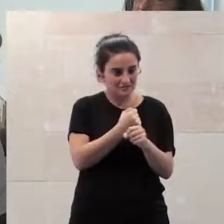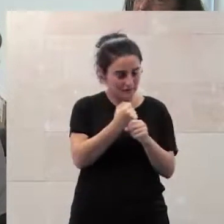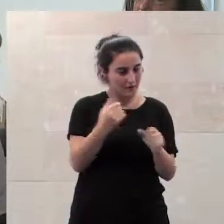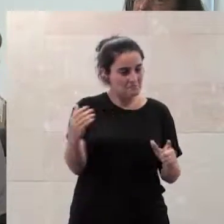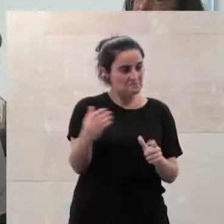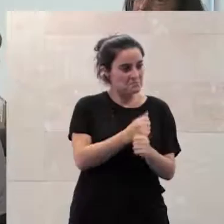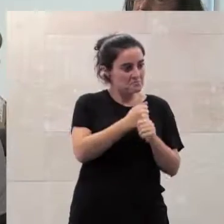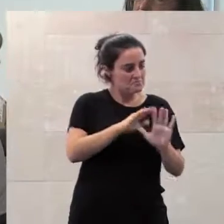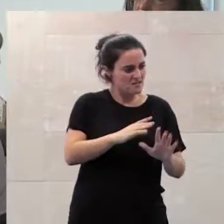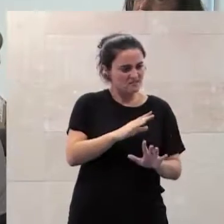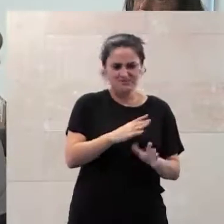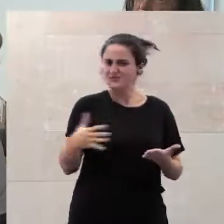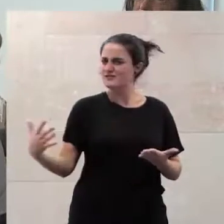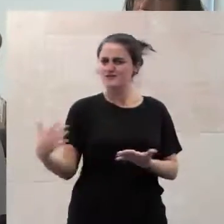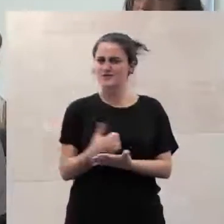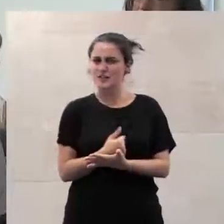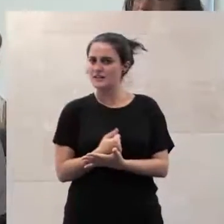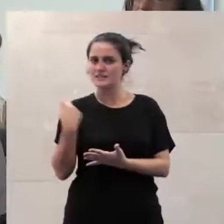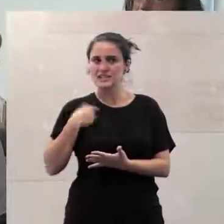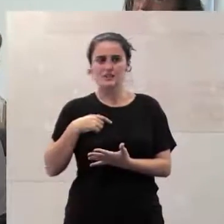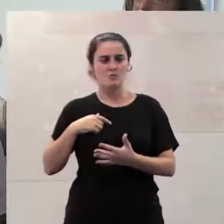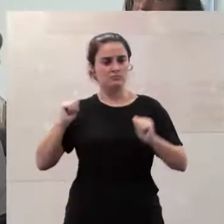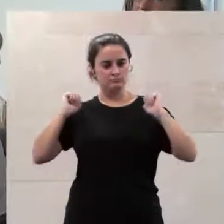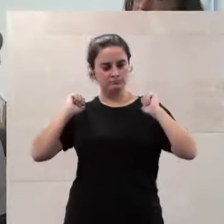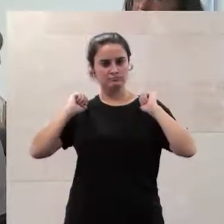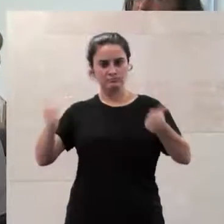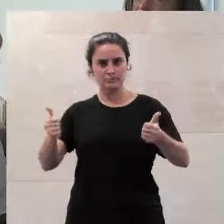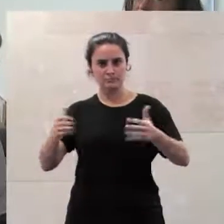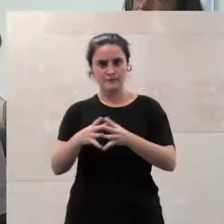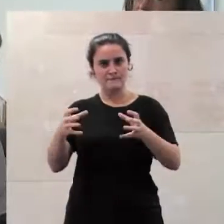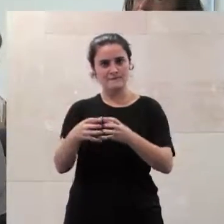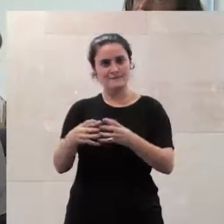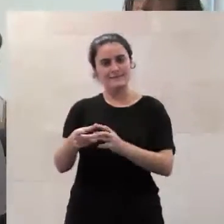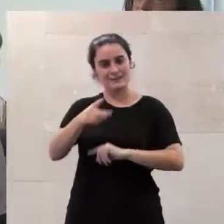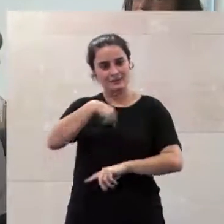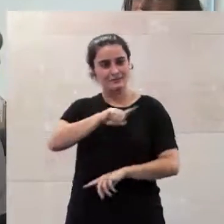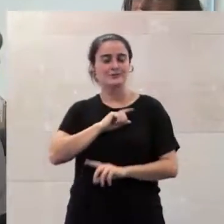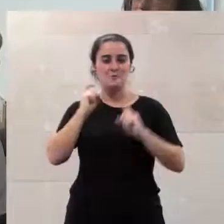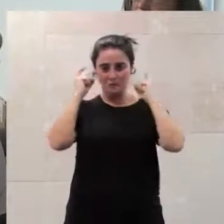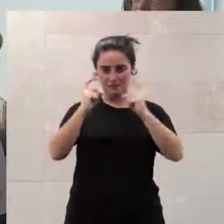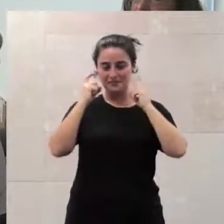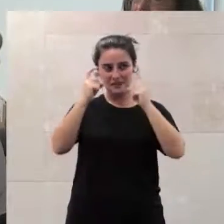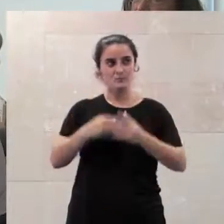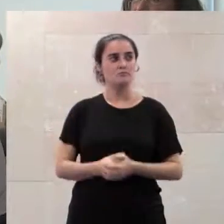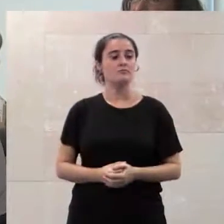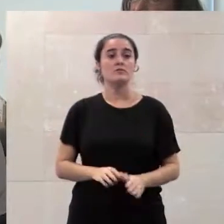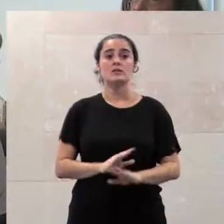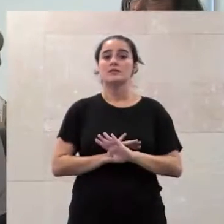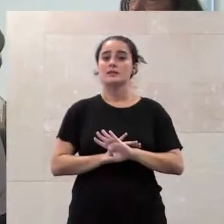caso todas con las pilas puestas, que es lo que tratamos de conseguir. Y bueno, nada